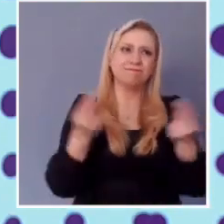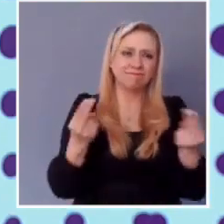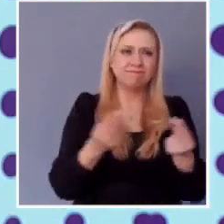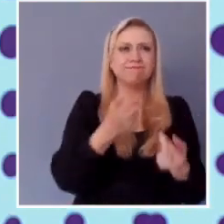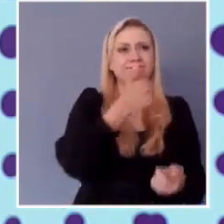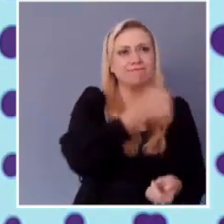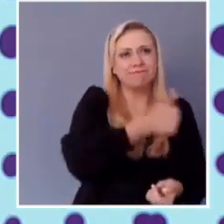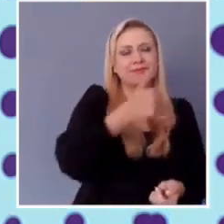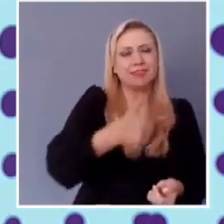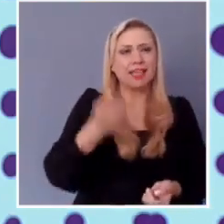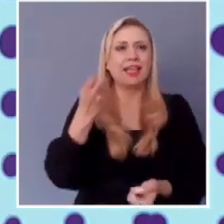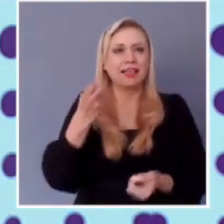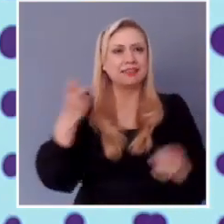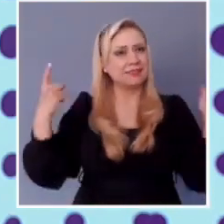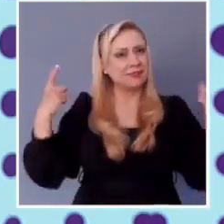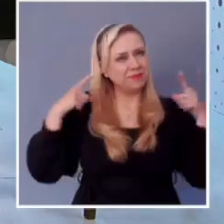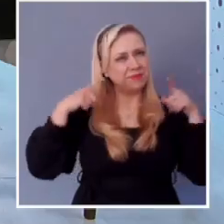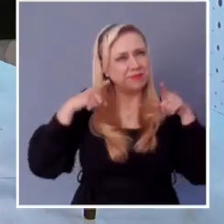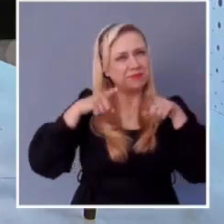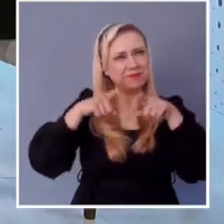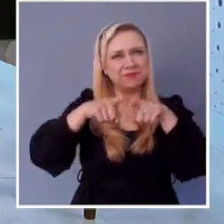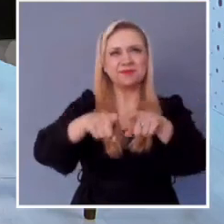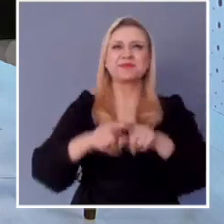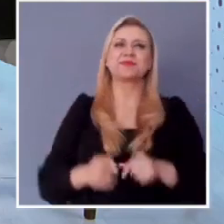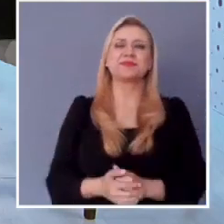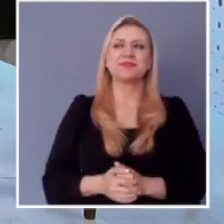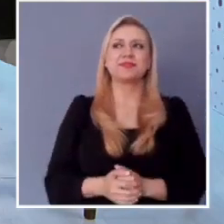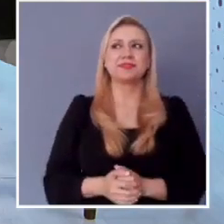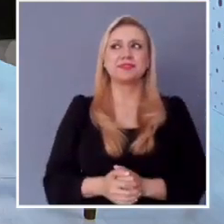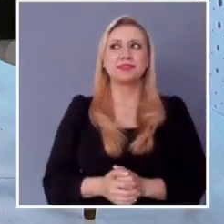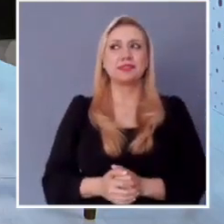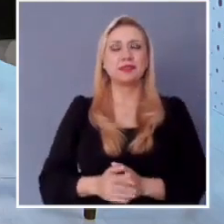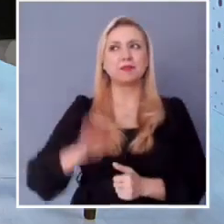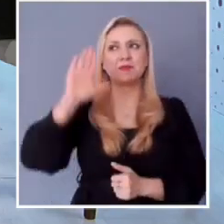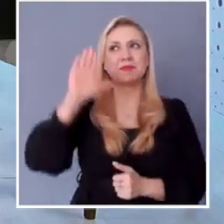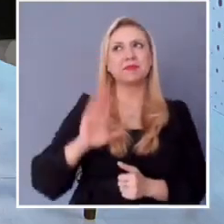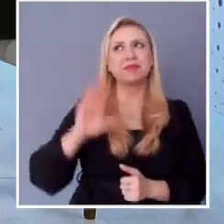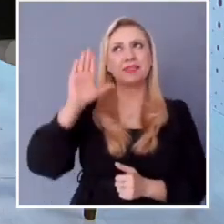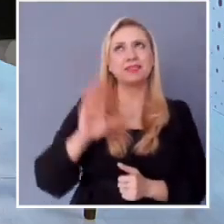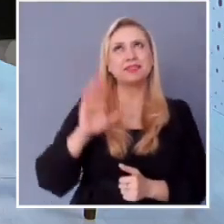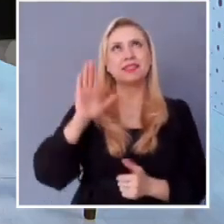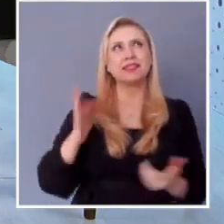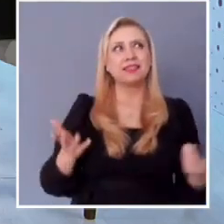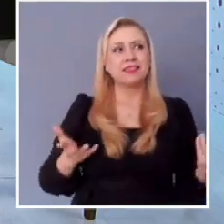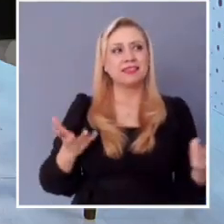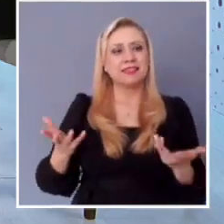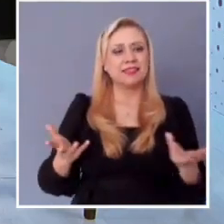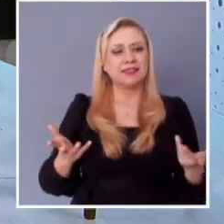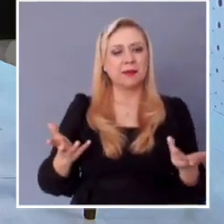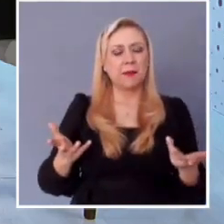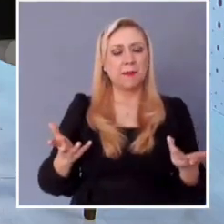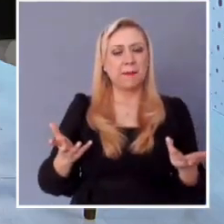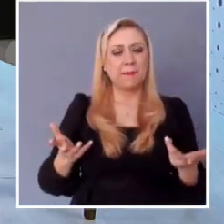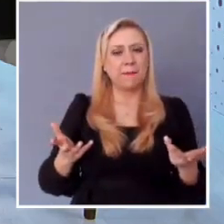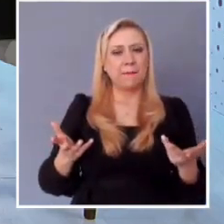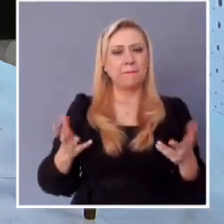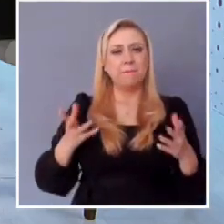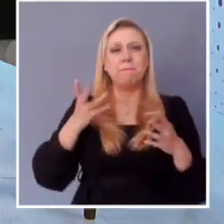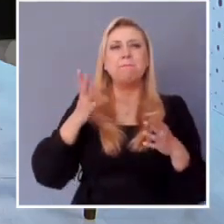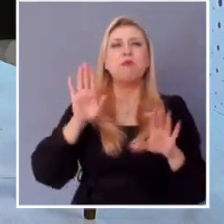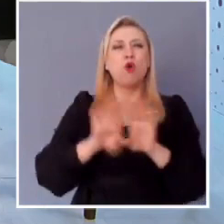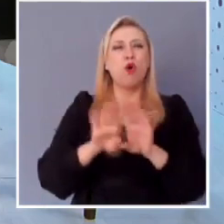ahí va nuestro trabajo. Muy bien. Ujú. Sí, si no me equivoco, pareciera ser que vamos a transitar de un modelo represivo